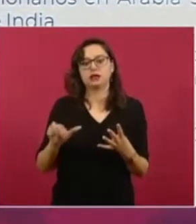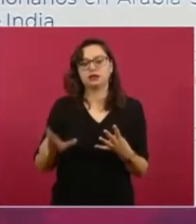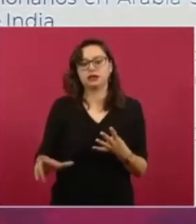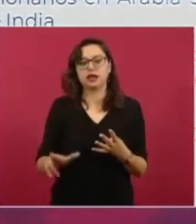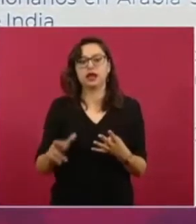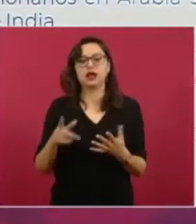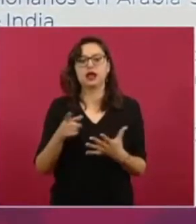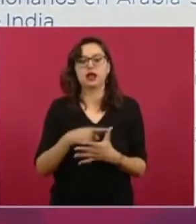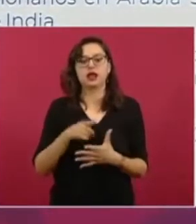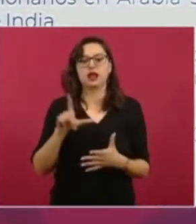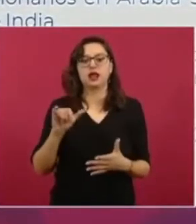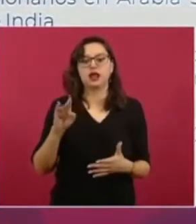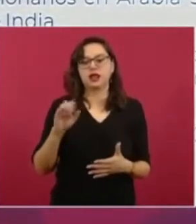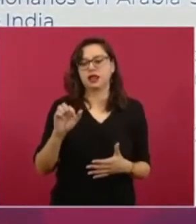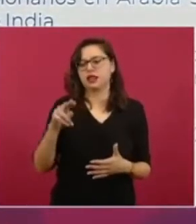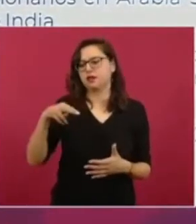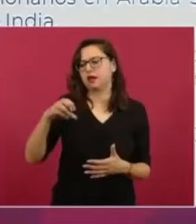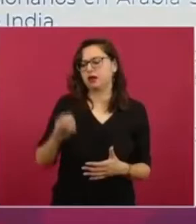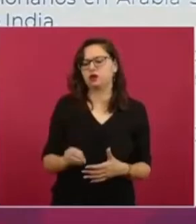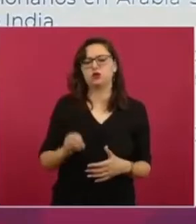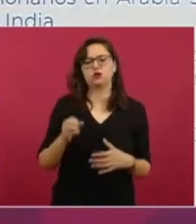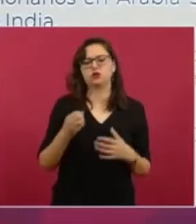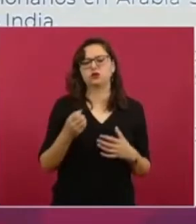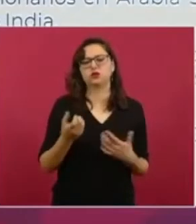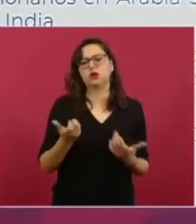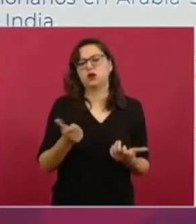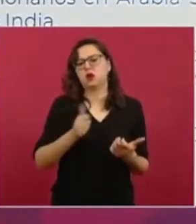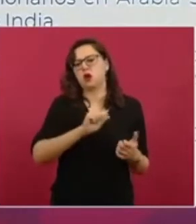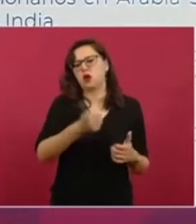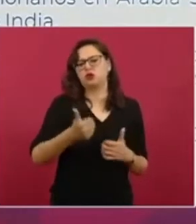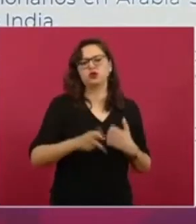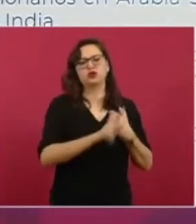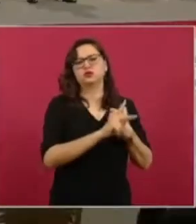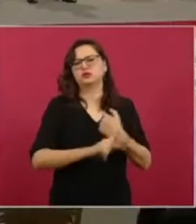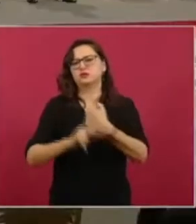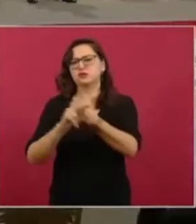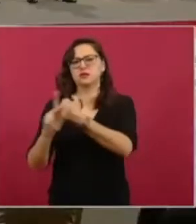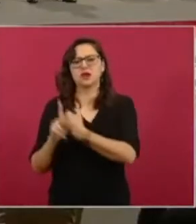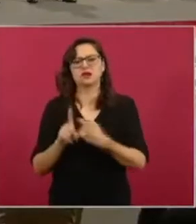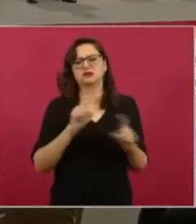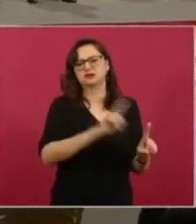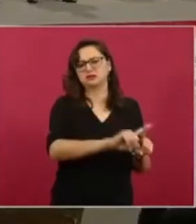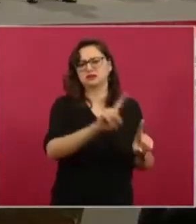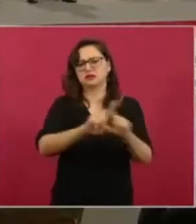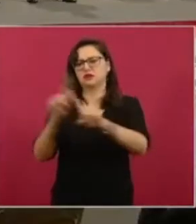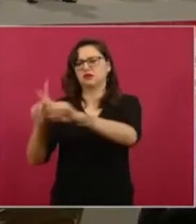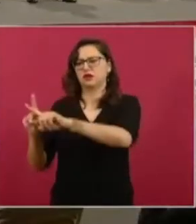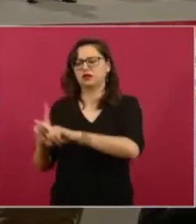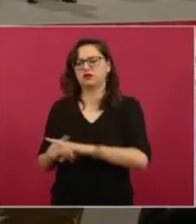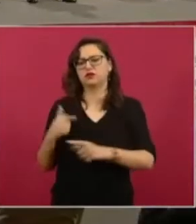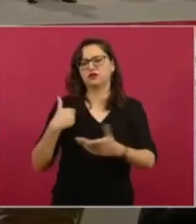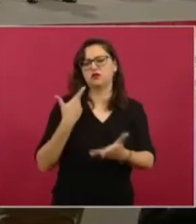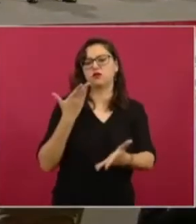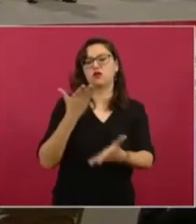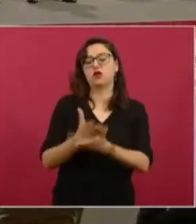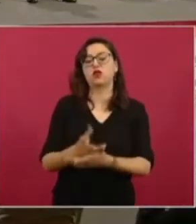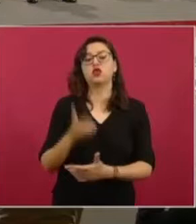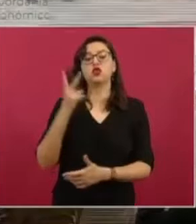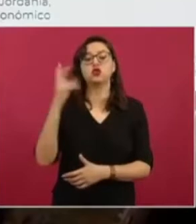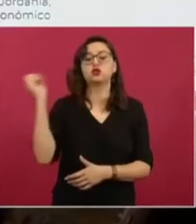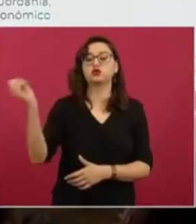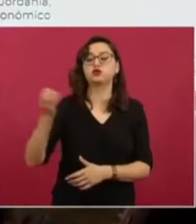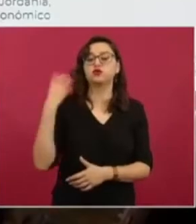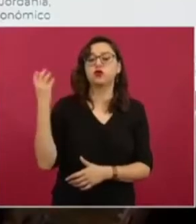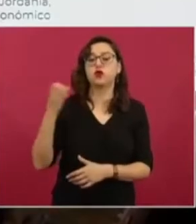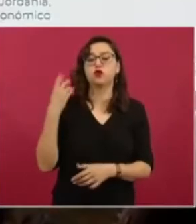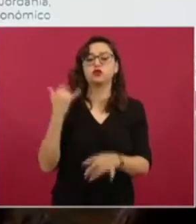zona, y otras, Kazajistán y otros países. Estuvimos en 2 foros internacionales con muchos representantes de